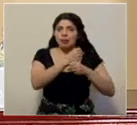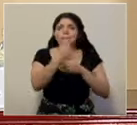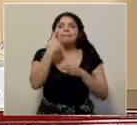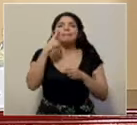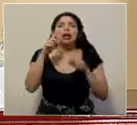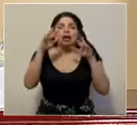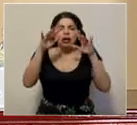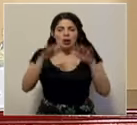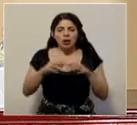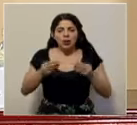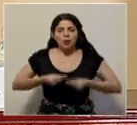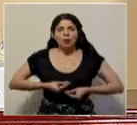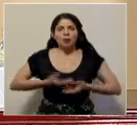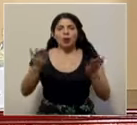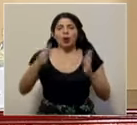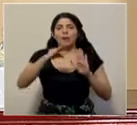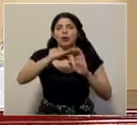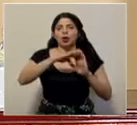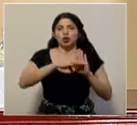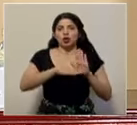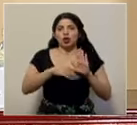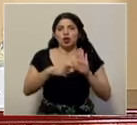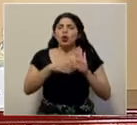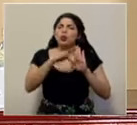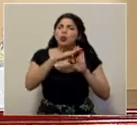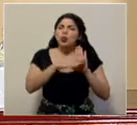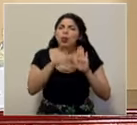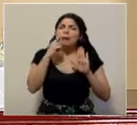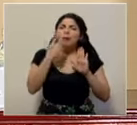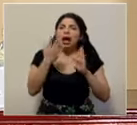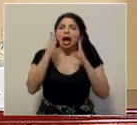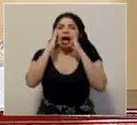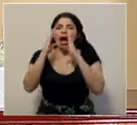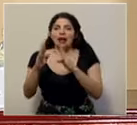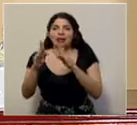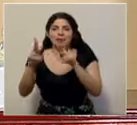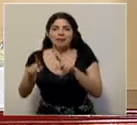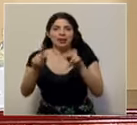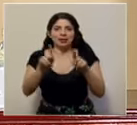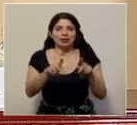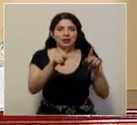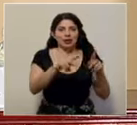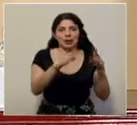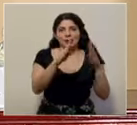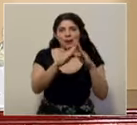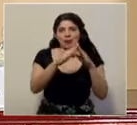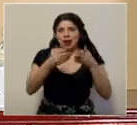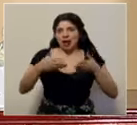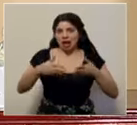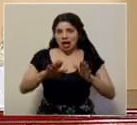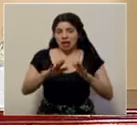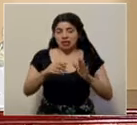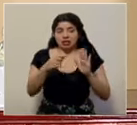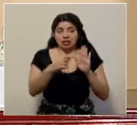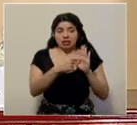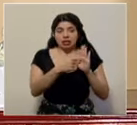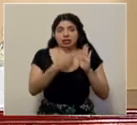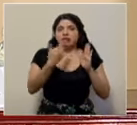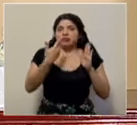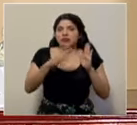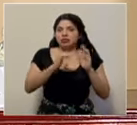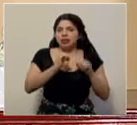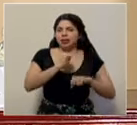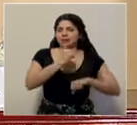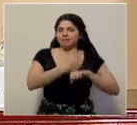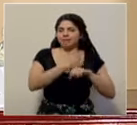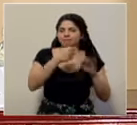escribir y publicar un protocolo para la atención de gente de calle, en donde están establecidas algunas